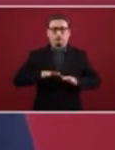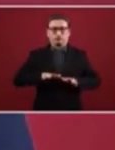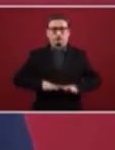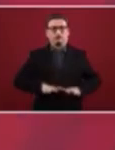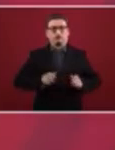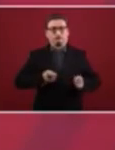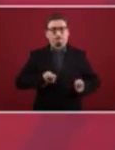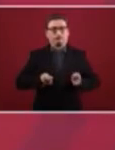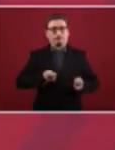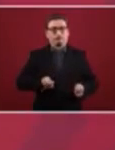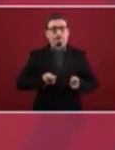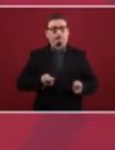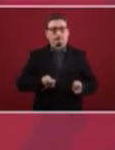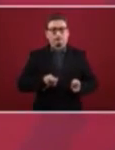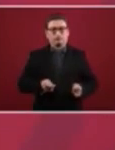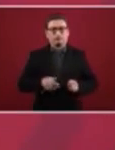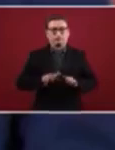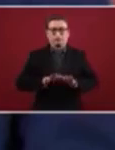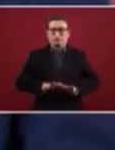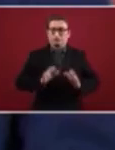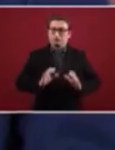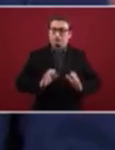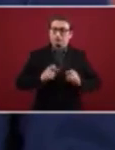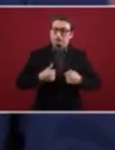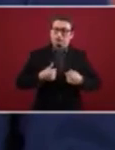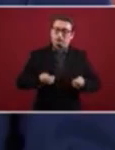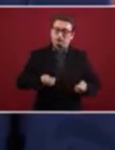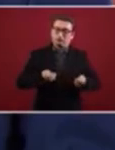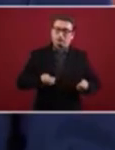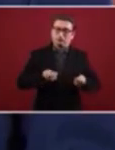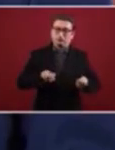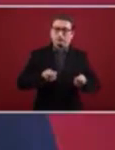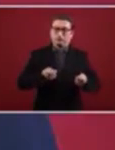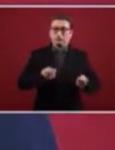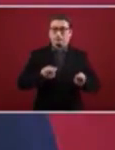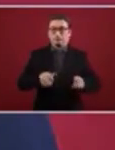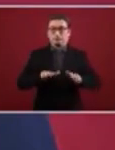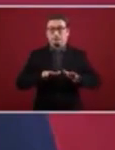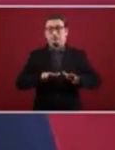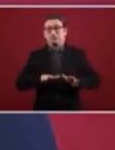me modero, soy fresa.